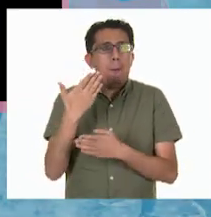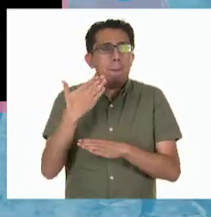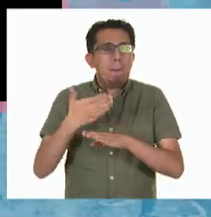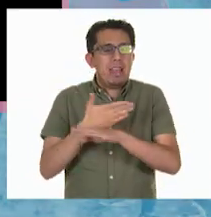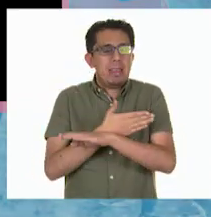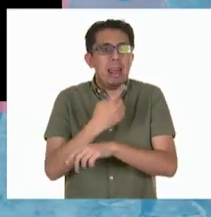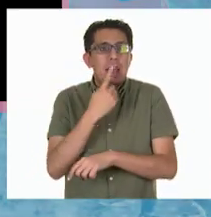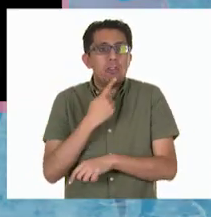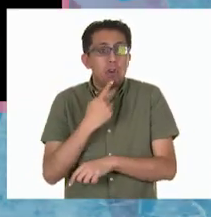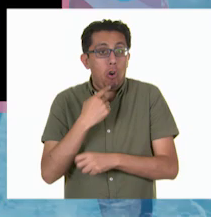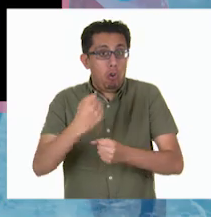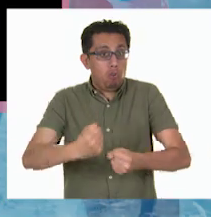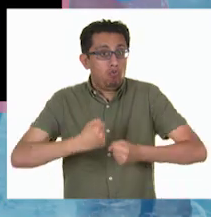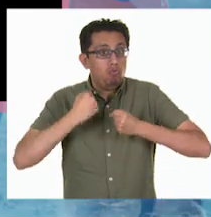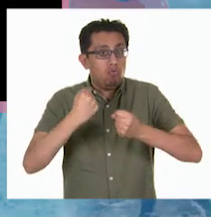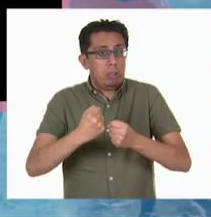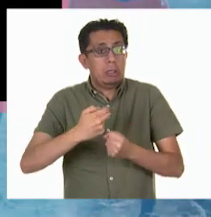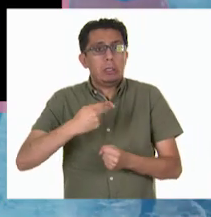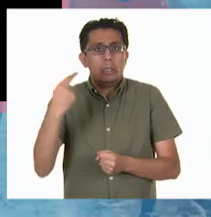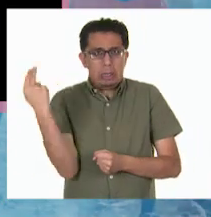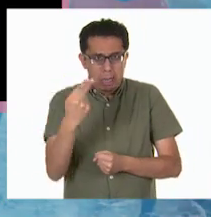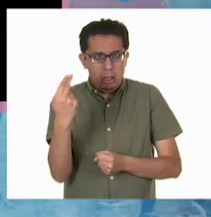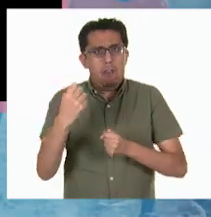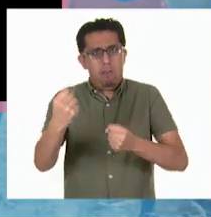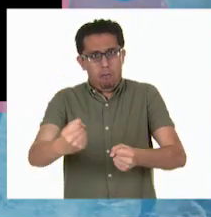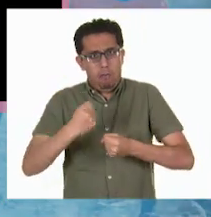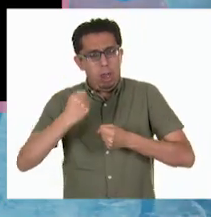encendido. Se necesita fuerza para cortarlo.